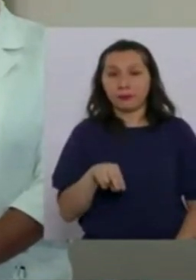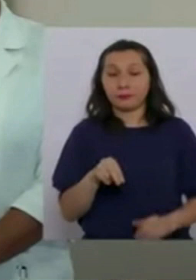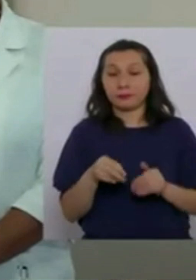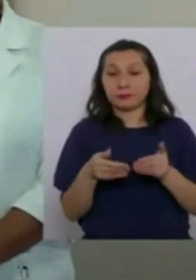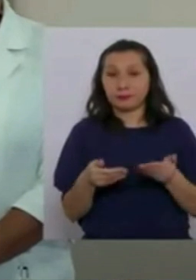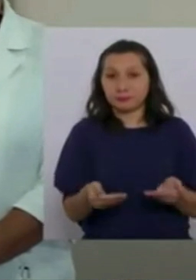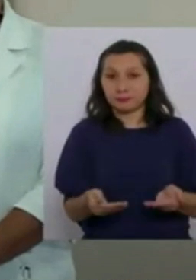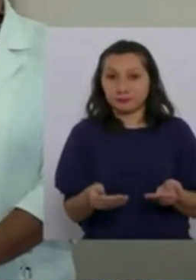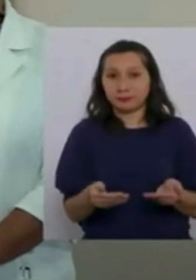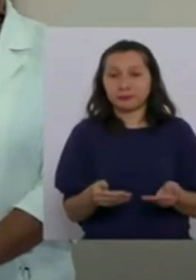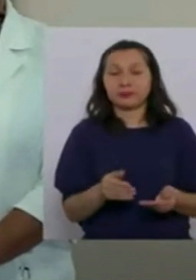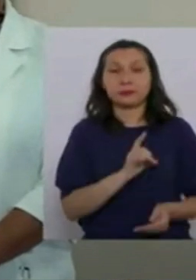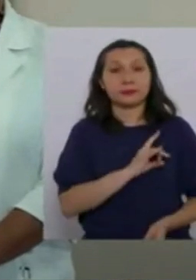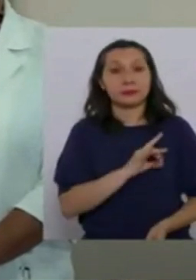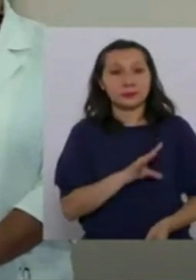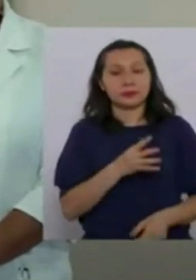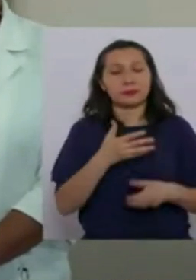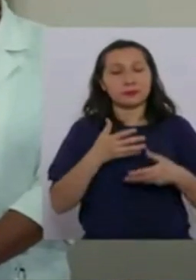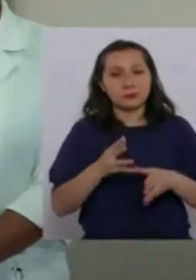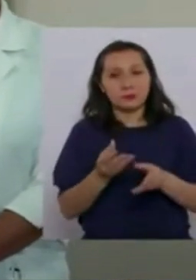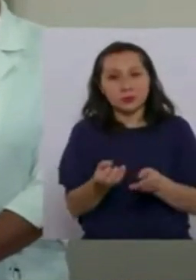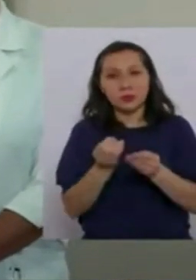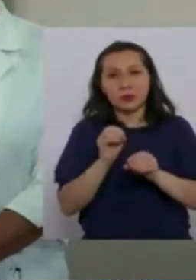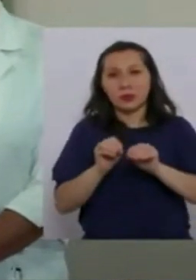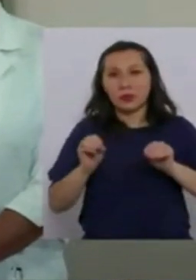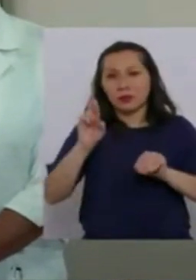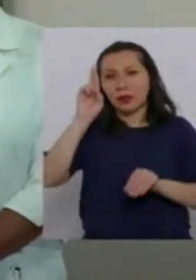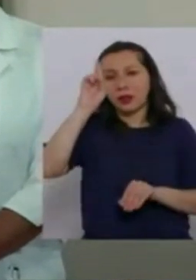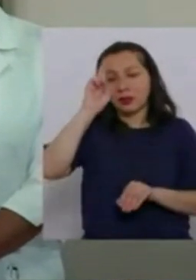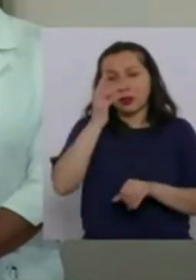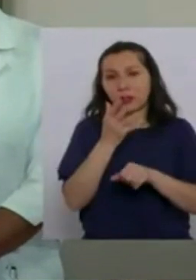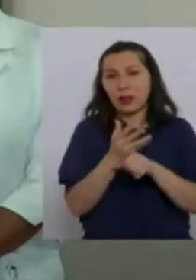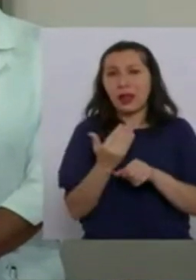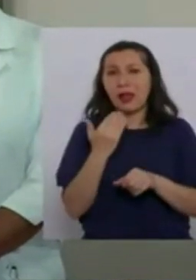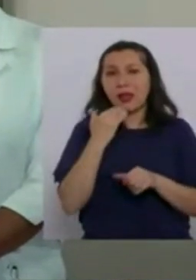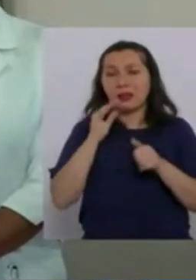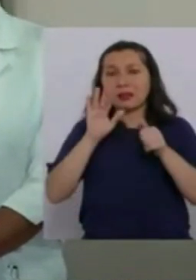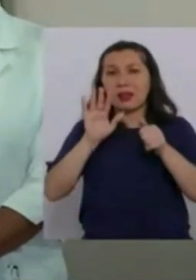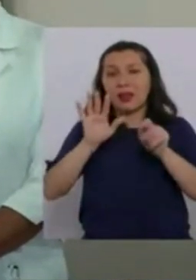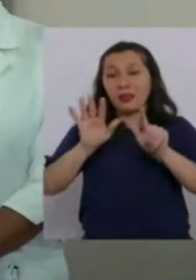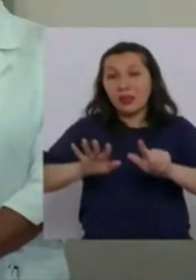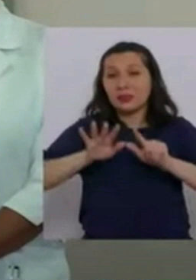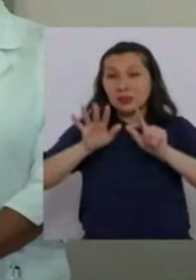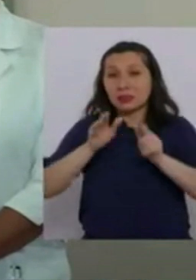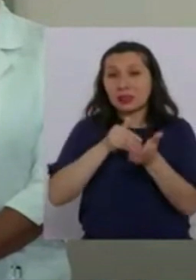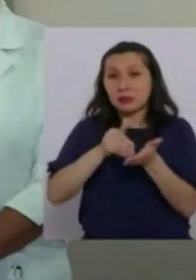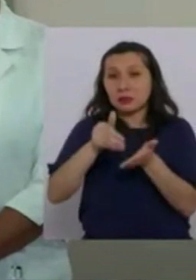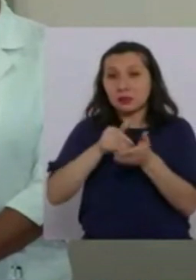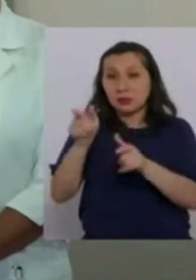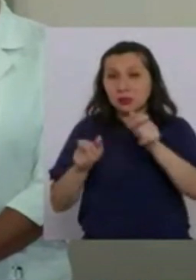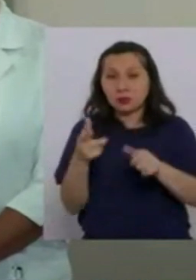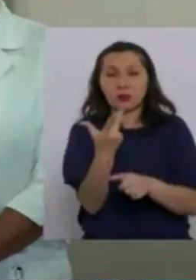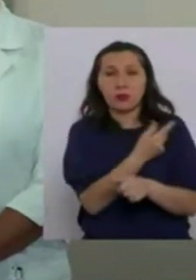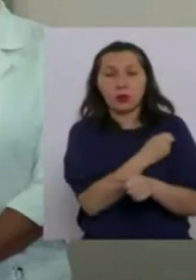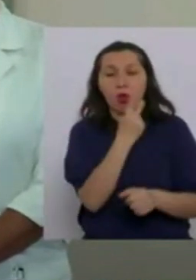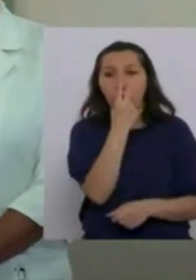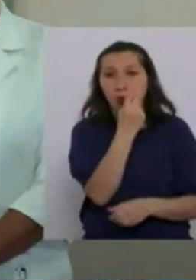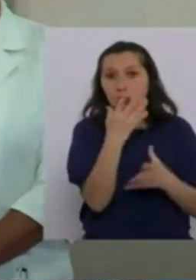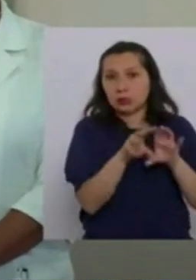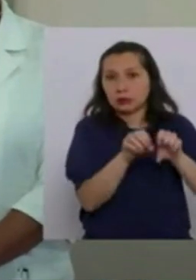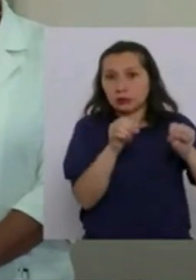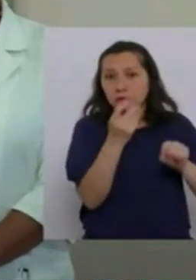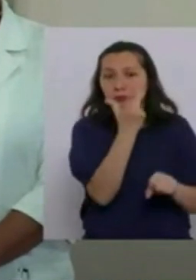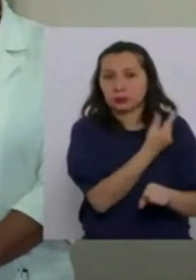bueno recordar, tenemos casi 17 millones de personas vacunadas con dos dosis. Nos estamos acercando